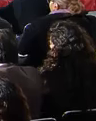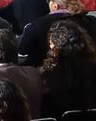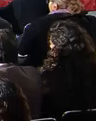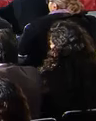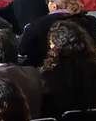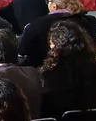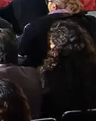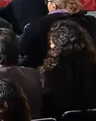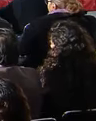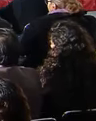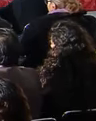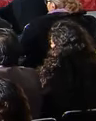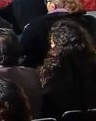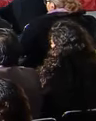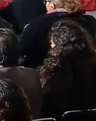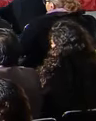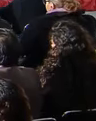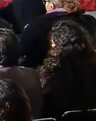A ver.